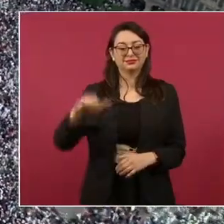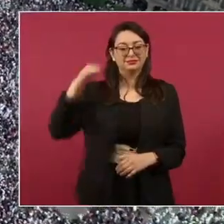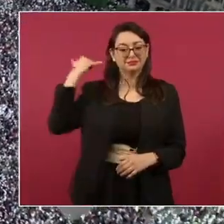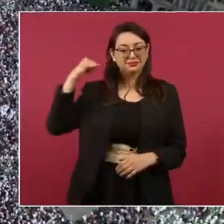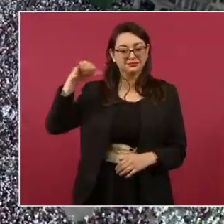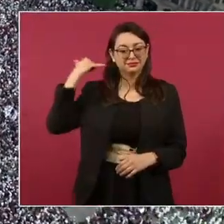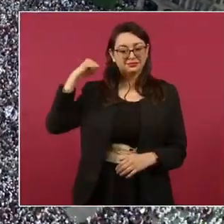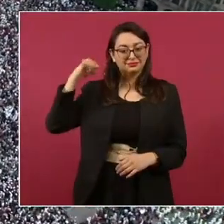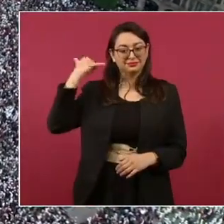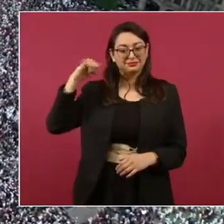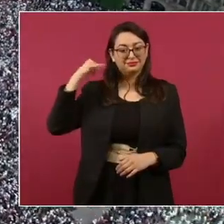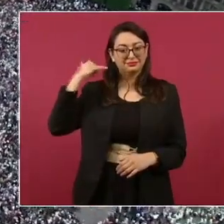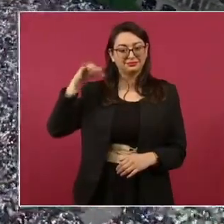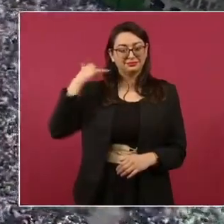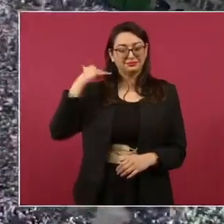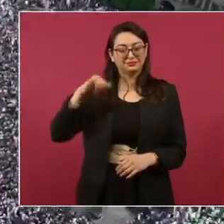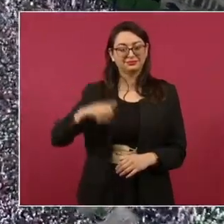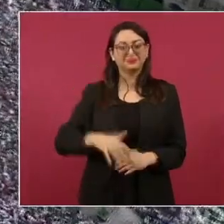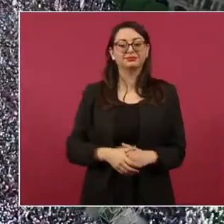Yucatán,